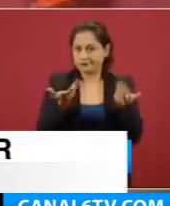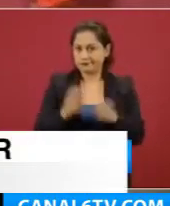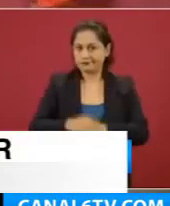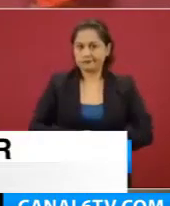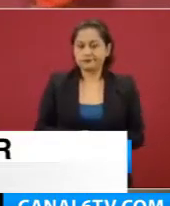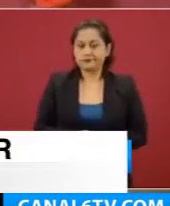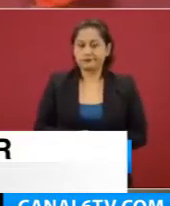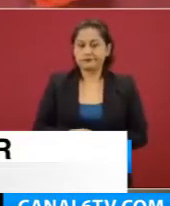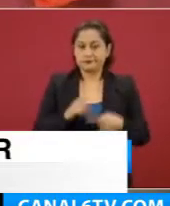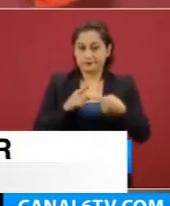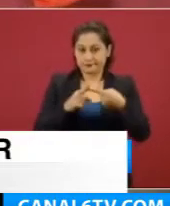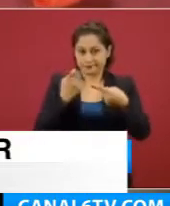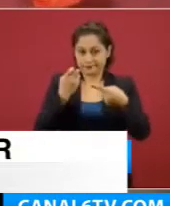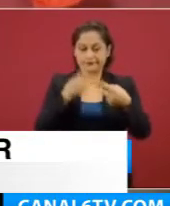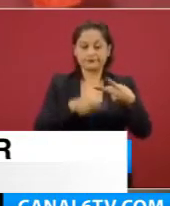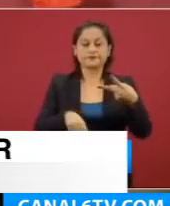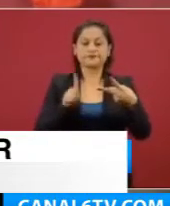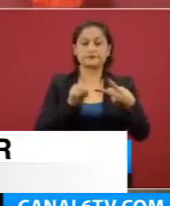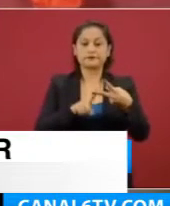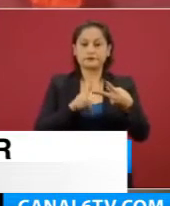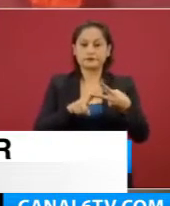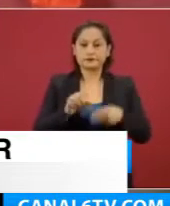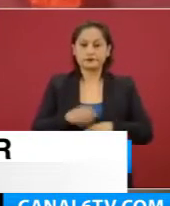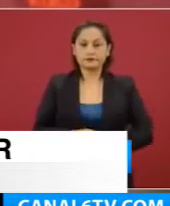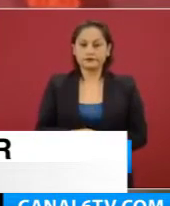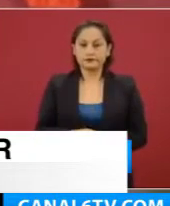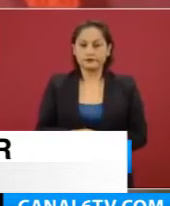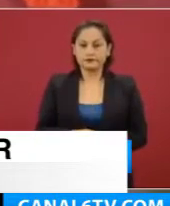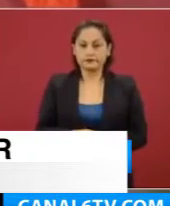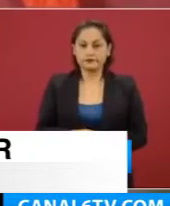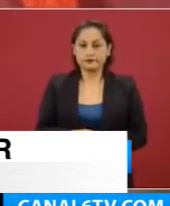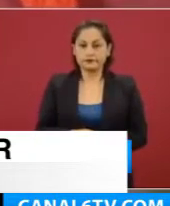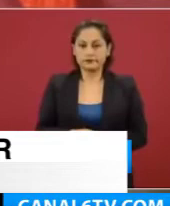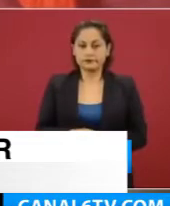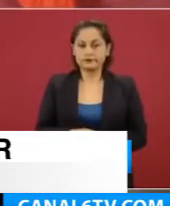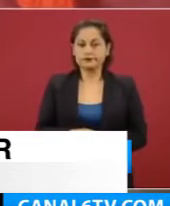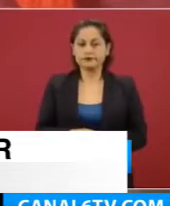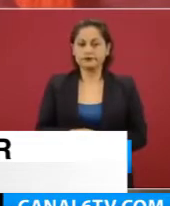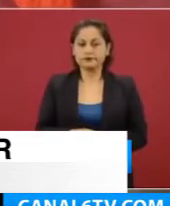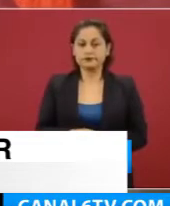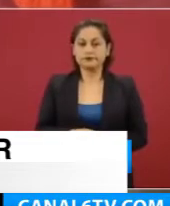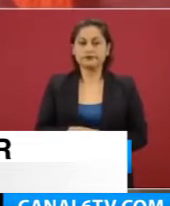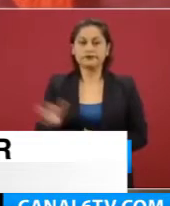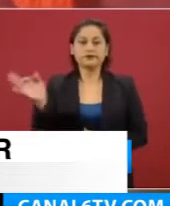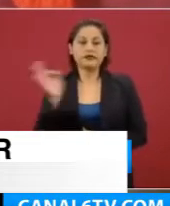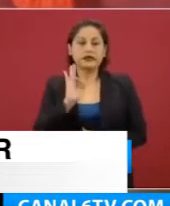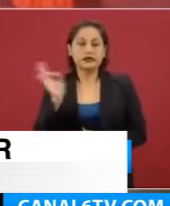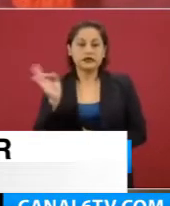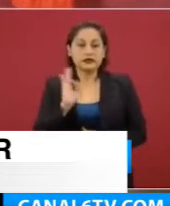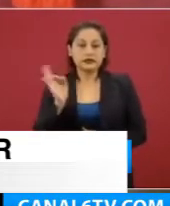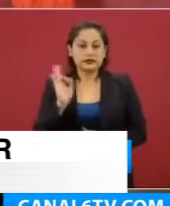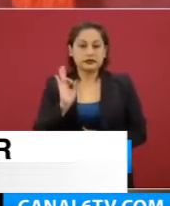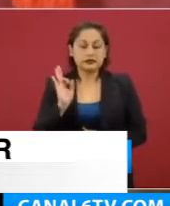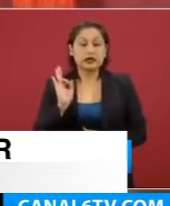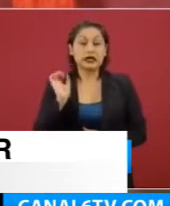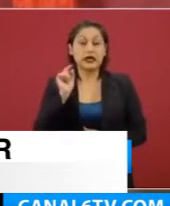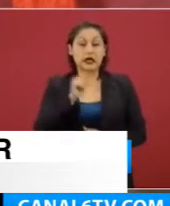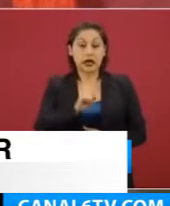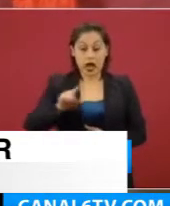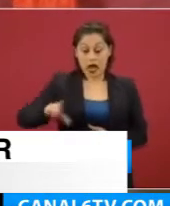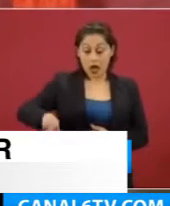segundo porque sería una reforma a la